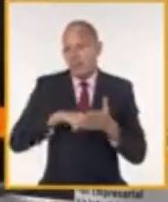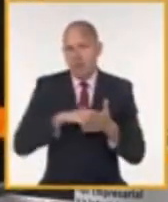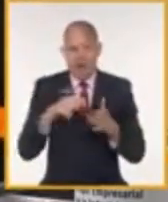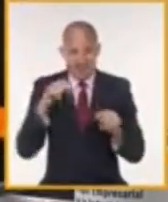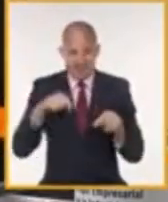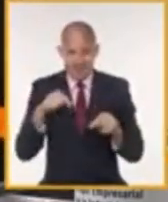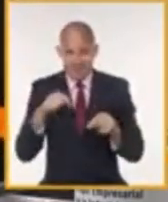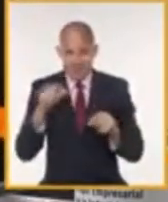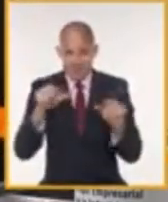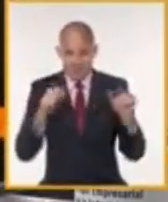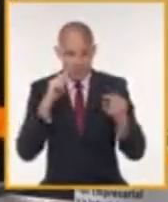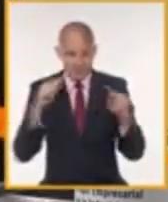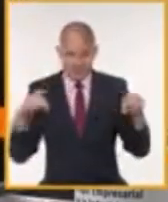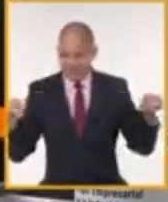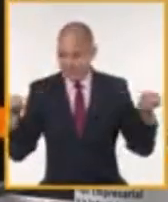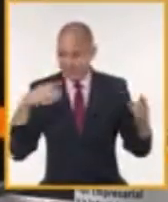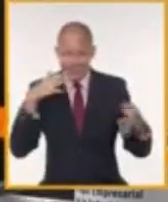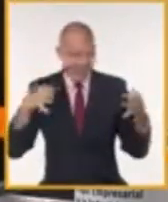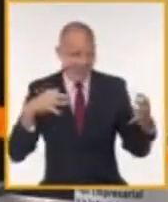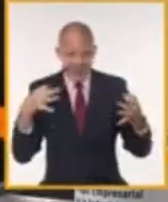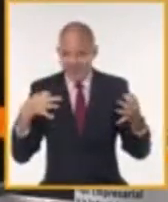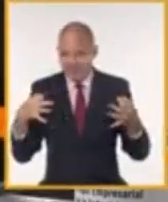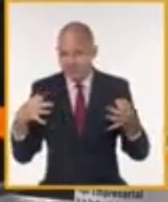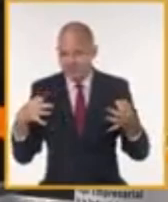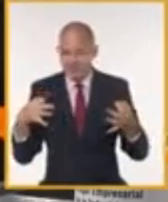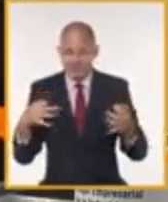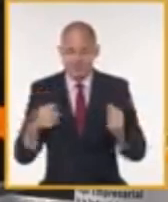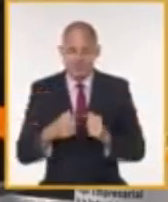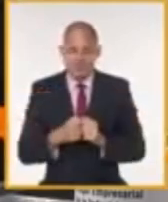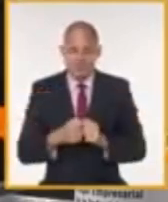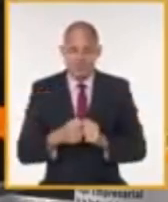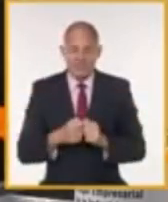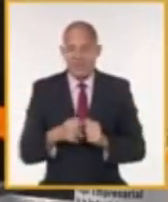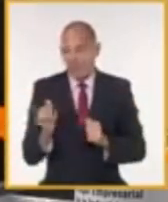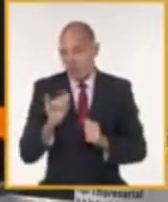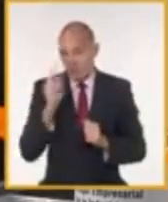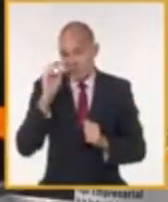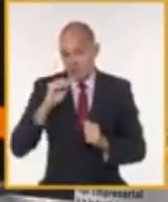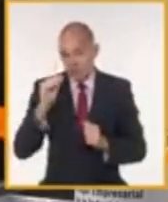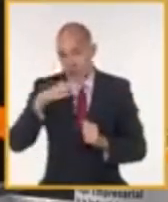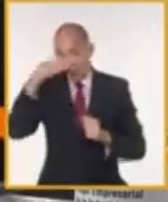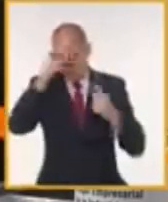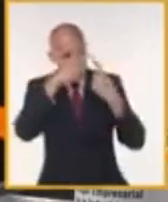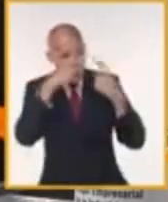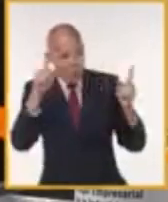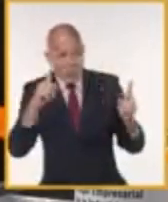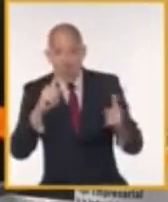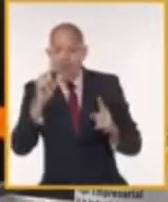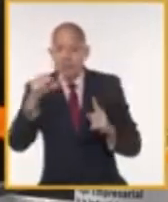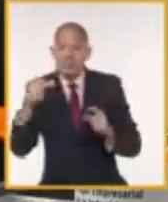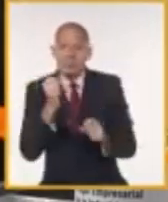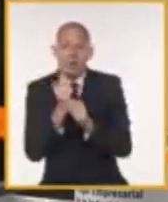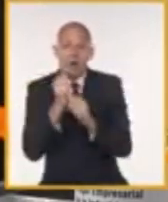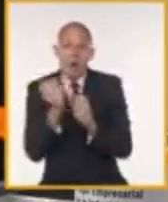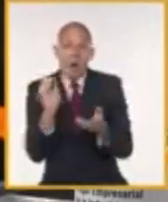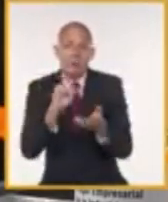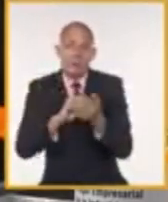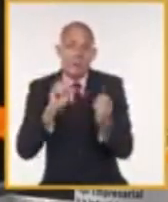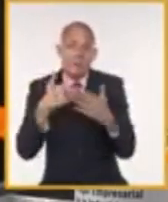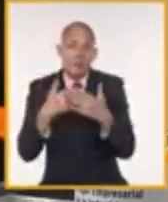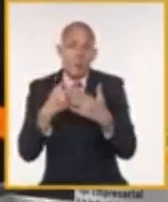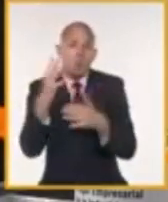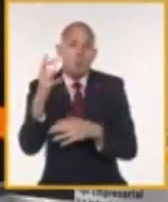en la mesa, es fundamental el trabajo que realicemos con los 18.750 trabajadores que tenemos en nuestro